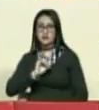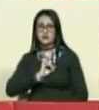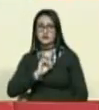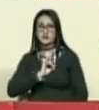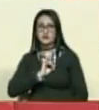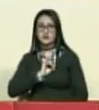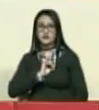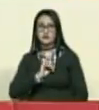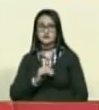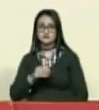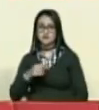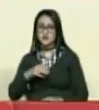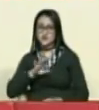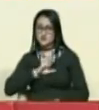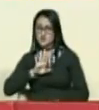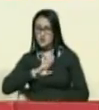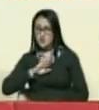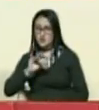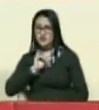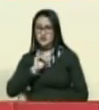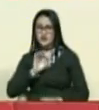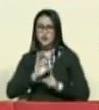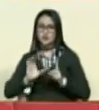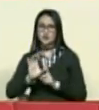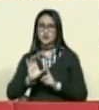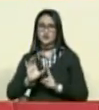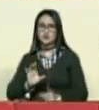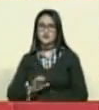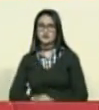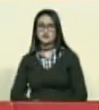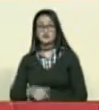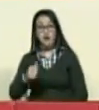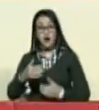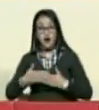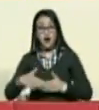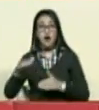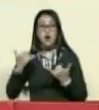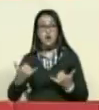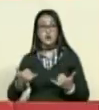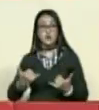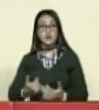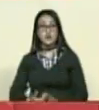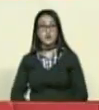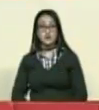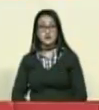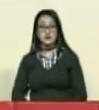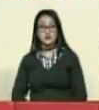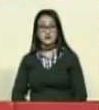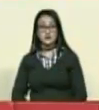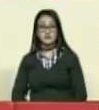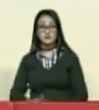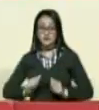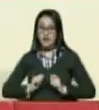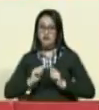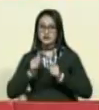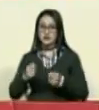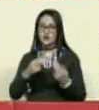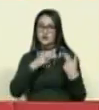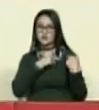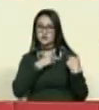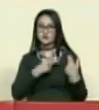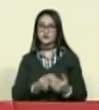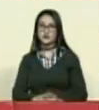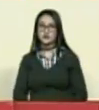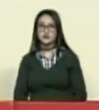la base de sus raíces, su nueva identidad, de aquí en adelante. Les entrego esa batuta,